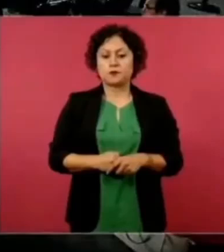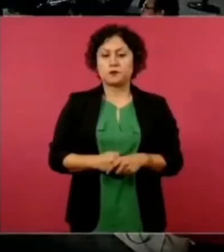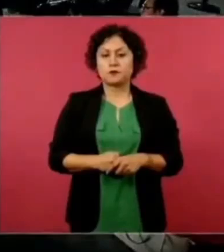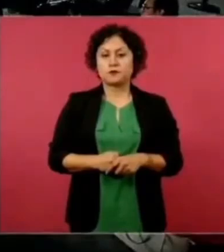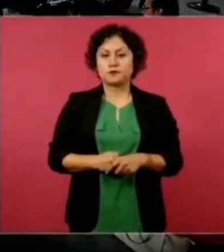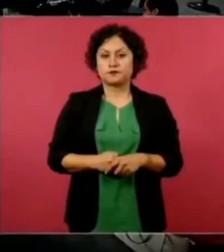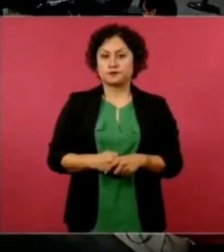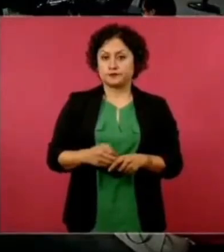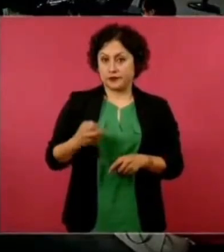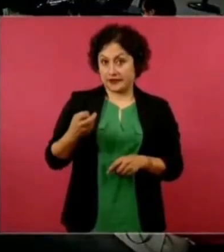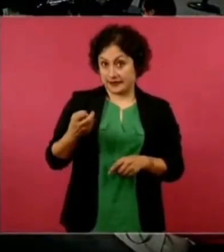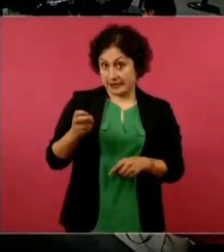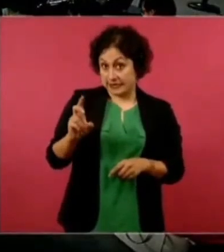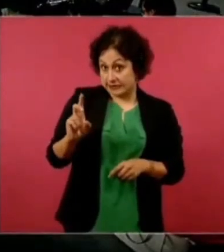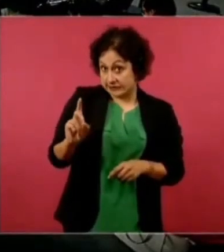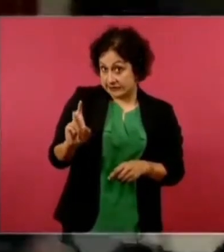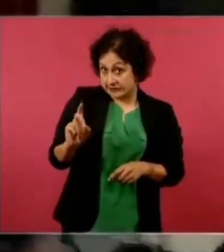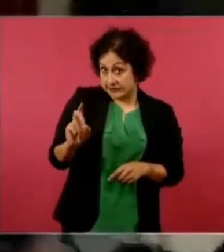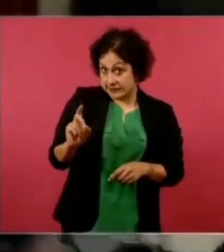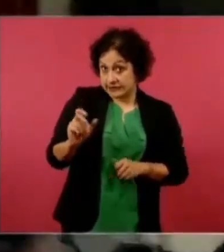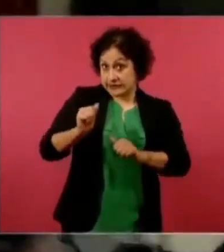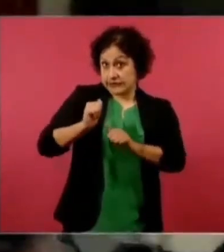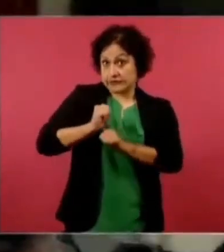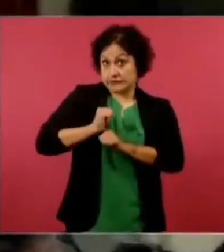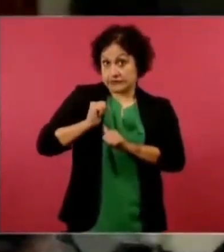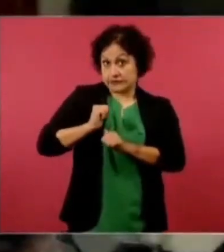De esos 30 marinos,